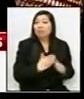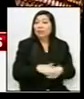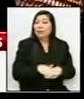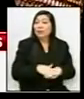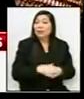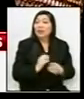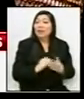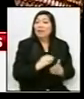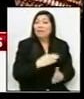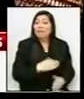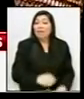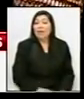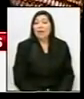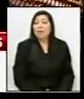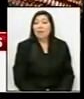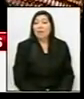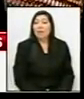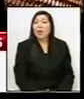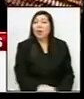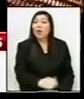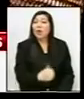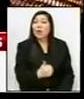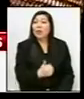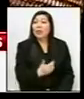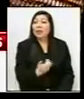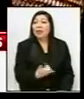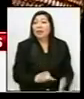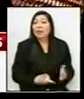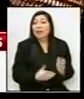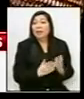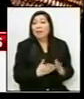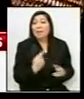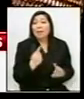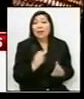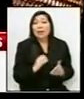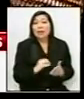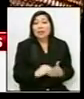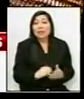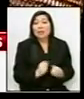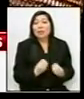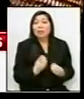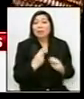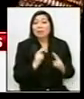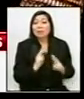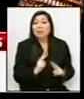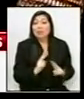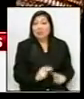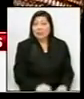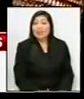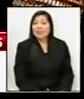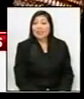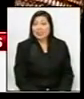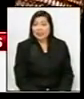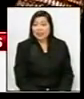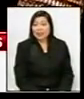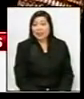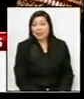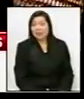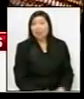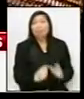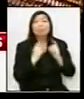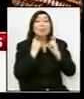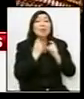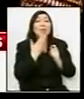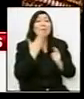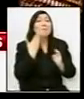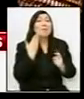hagan favores, y otra cosa es el que se organicen para cometer delitos, como hemos visto, por ejemplo, en el caso de los cuellos blancos,